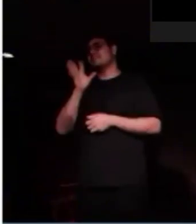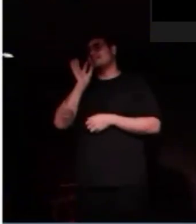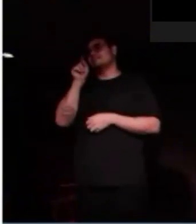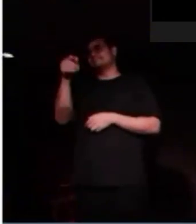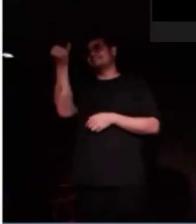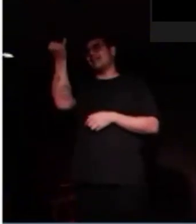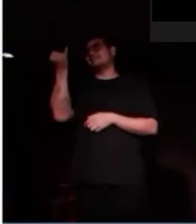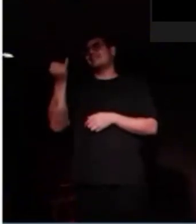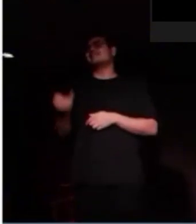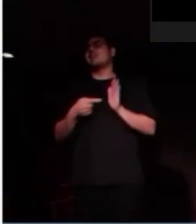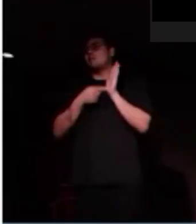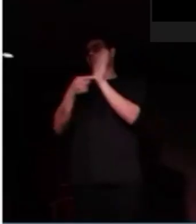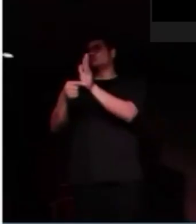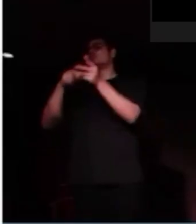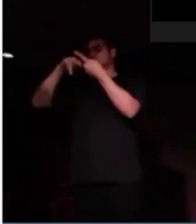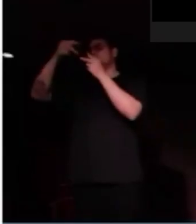Cecilia.